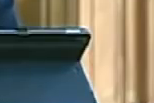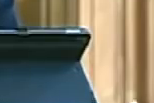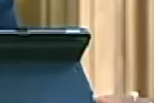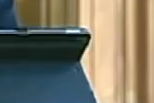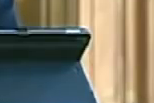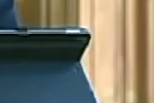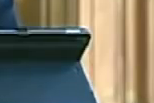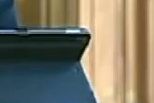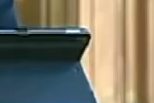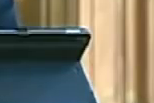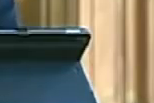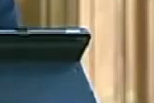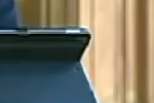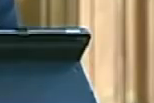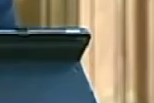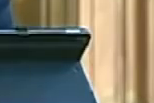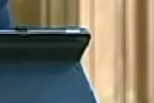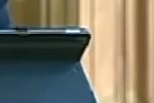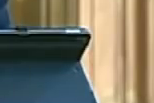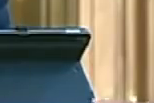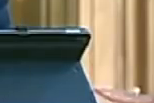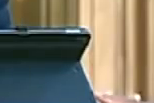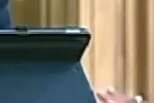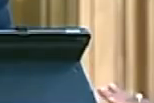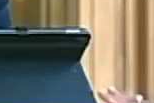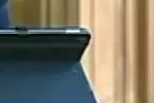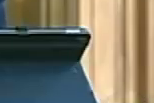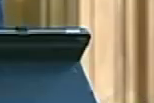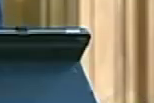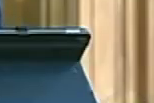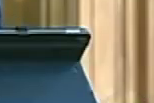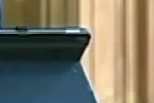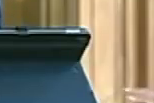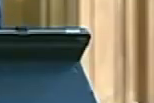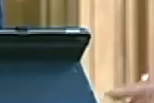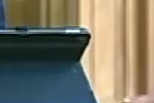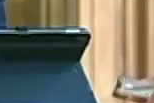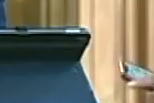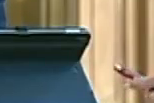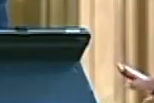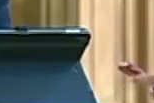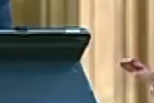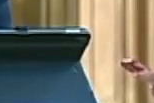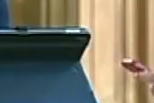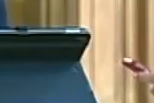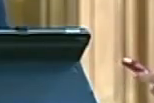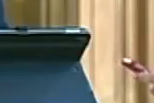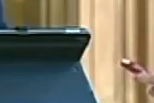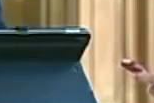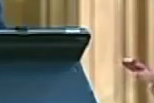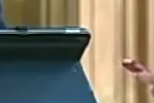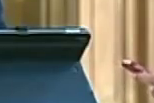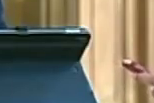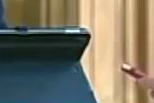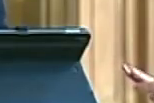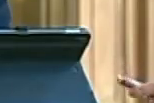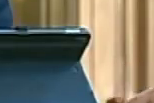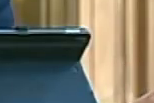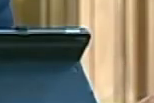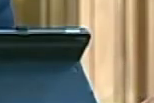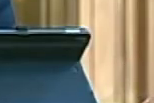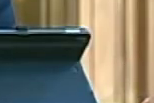batalla heroica que está dando nuestro pueblo haciendo el balance